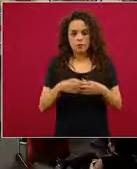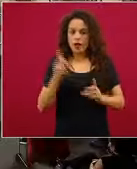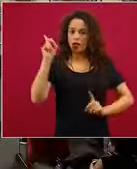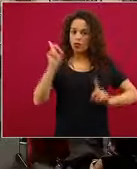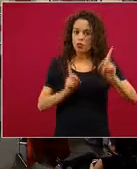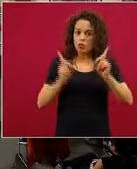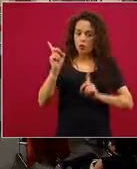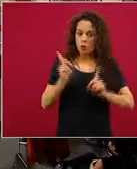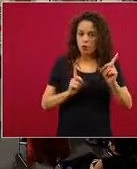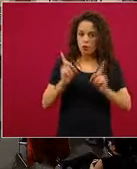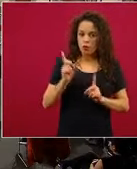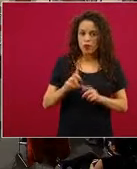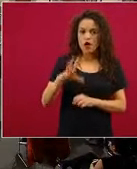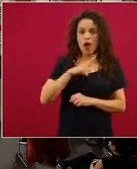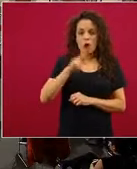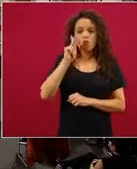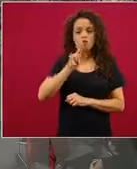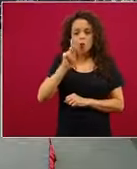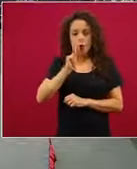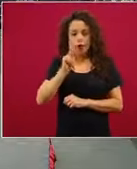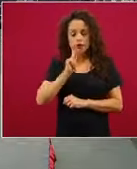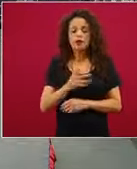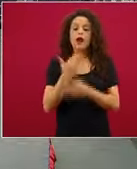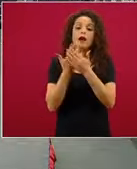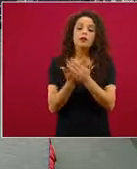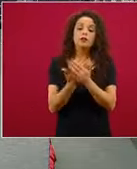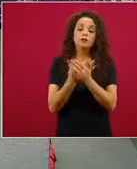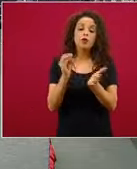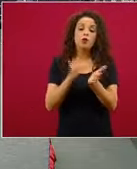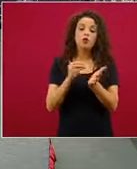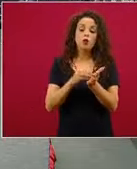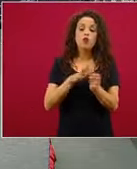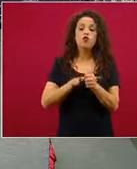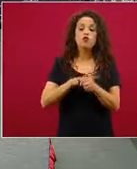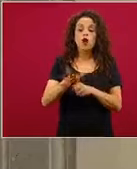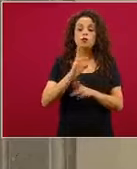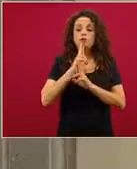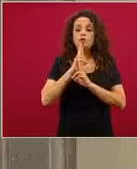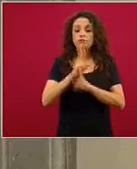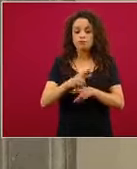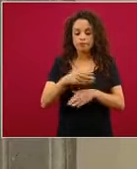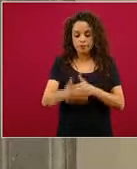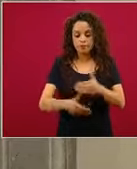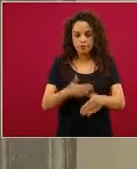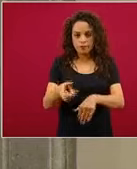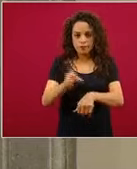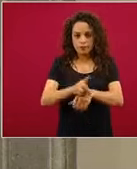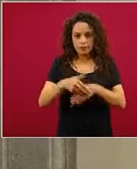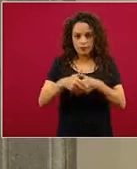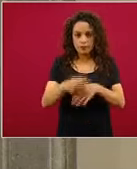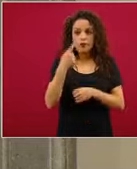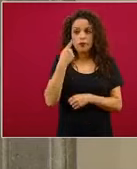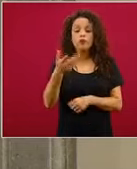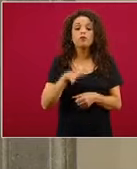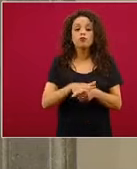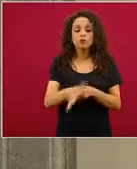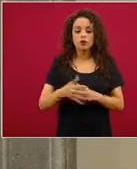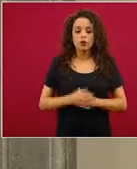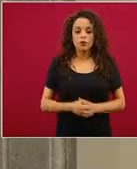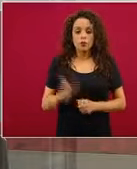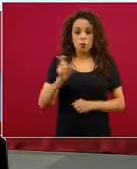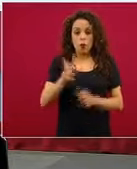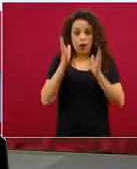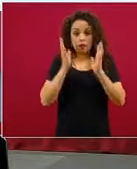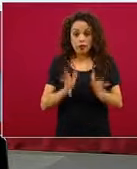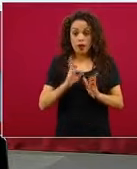que tienen una muestra y en las cuales sí estamos esperando tener un resultado en los siguientes días, y una vez que este resultado se emita,